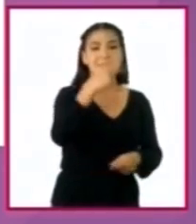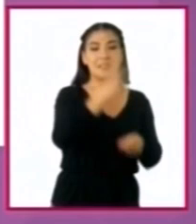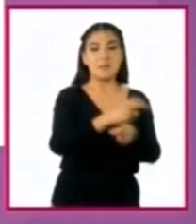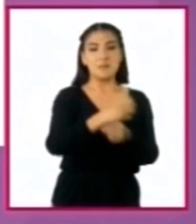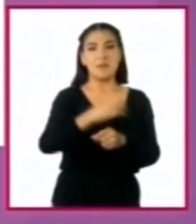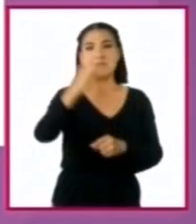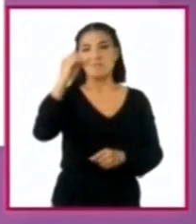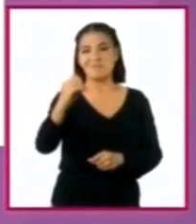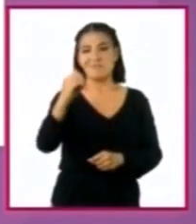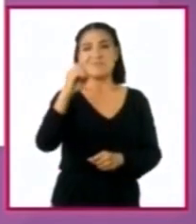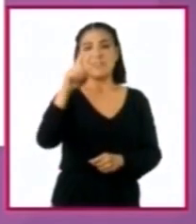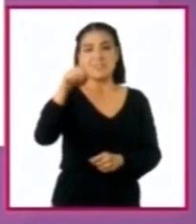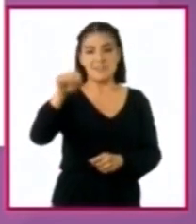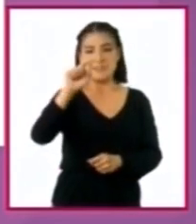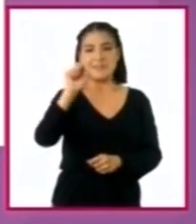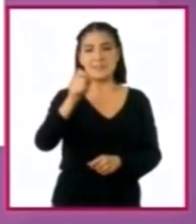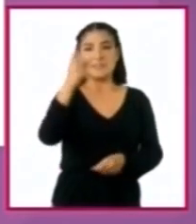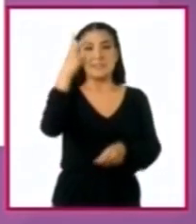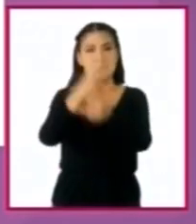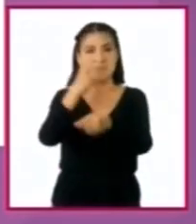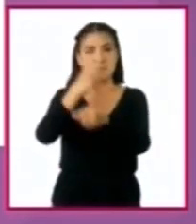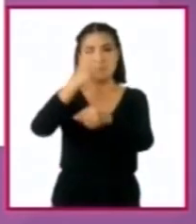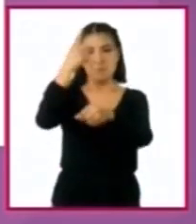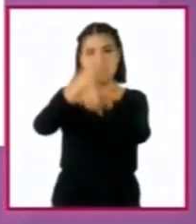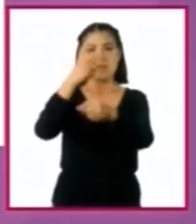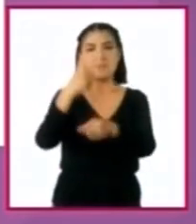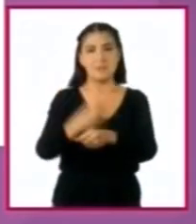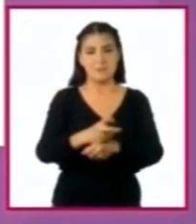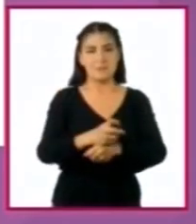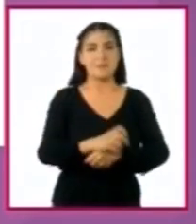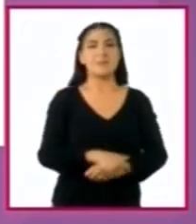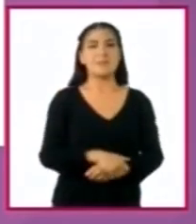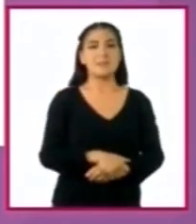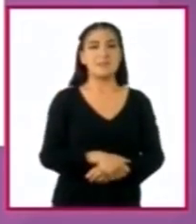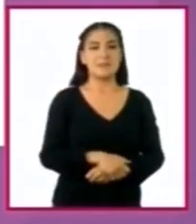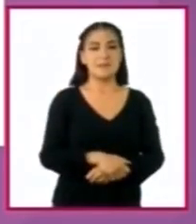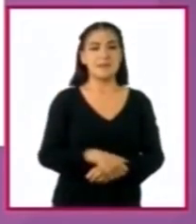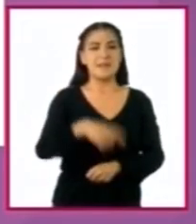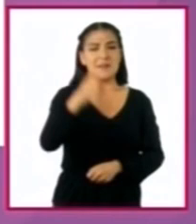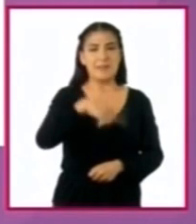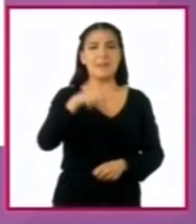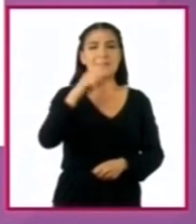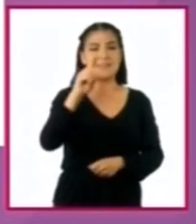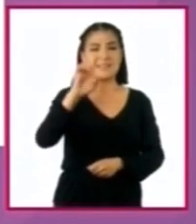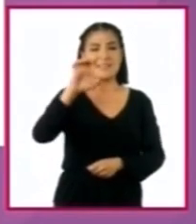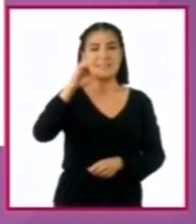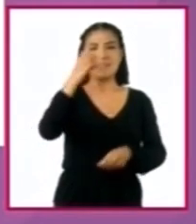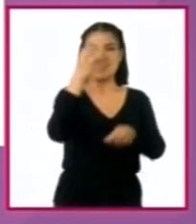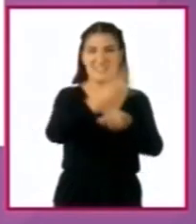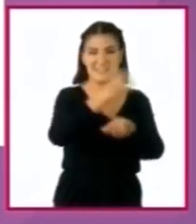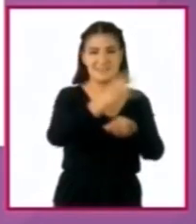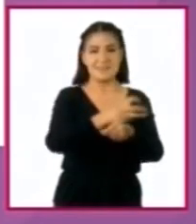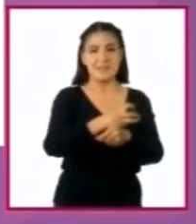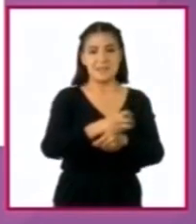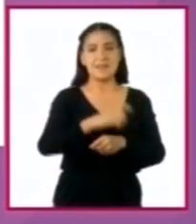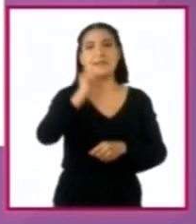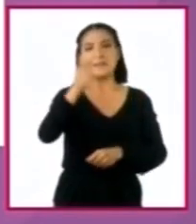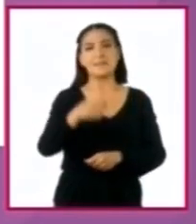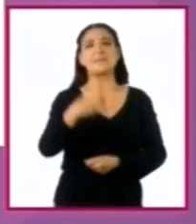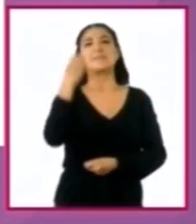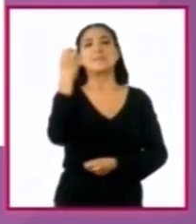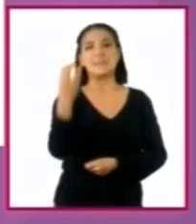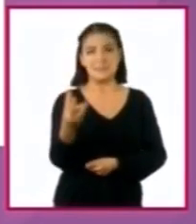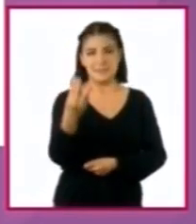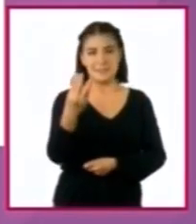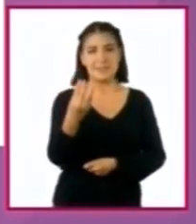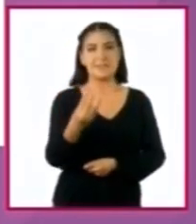como segunda y su signo es 2. La décima parte de una segunda se llama tercera y su